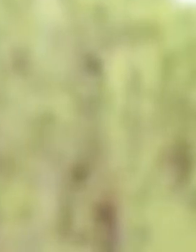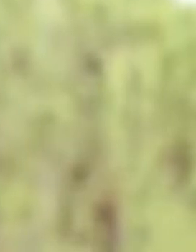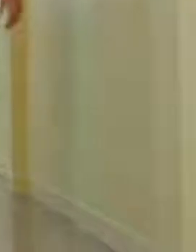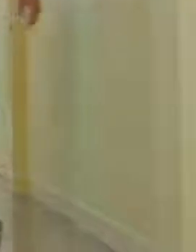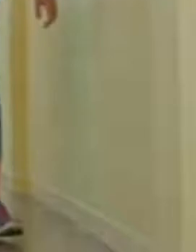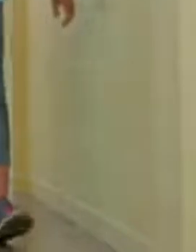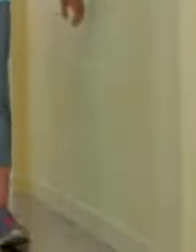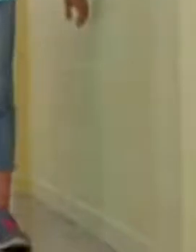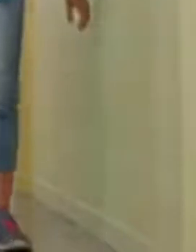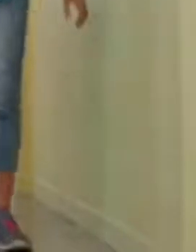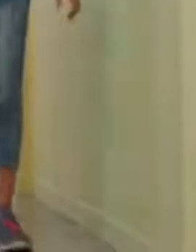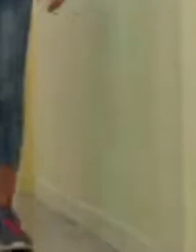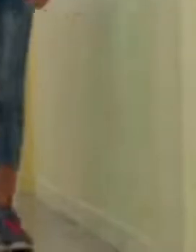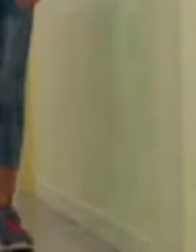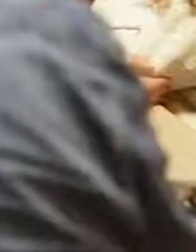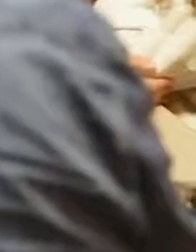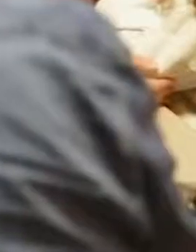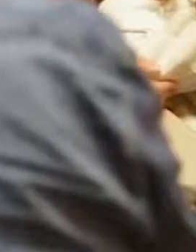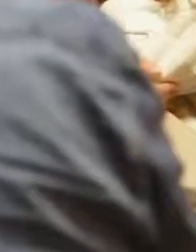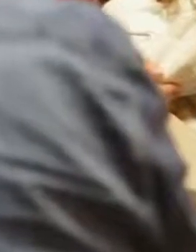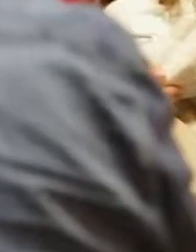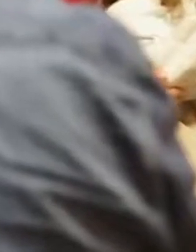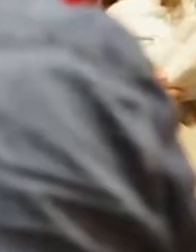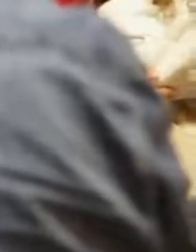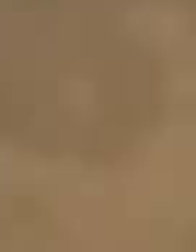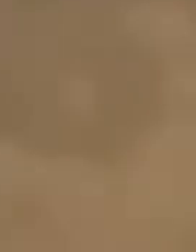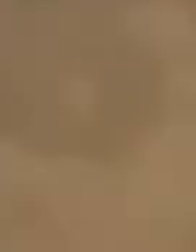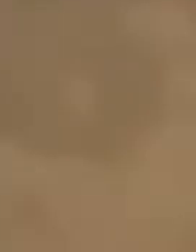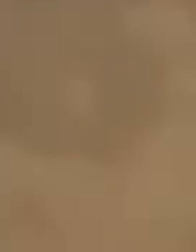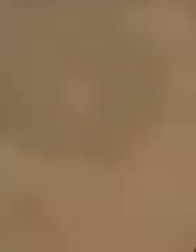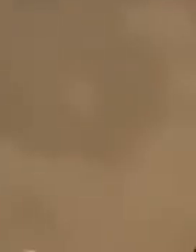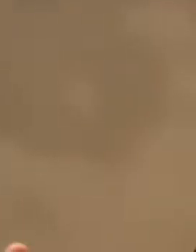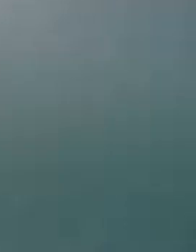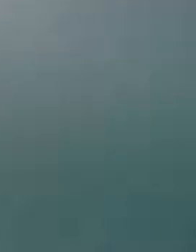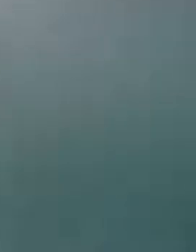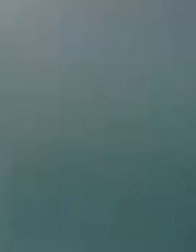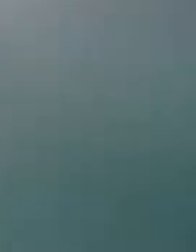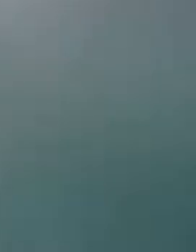socioeducativos para más de 100.000 niñas, niños y jóvenes.